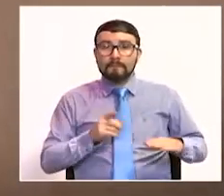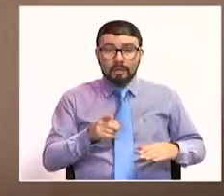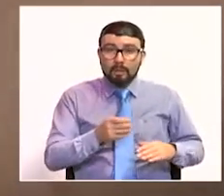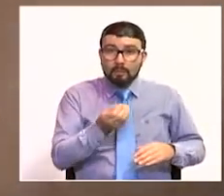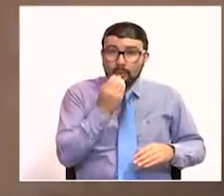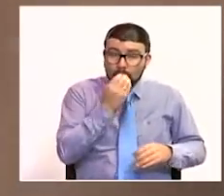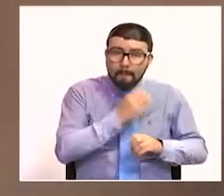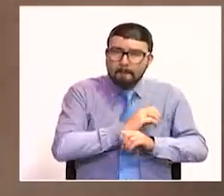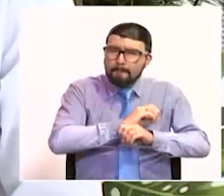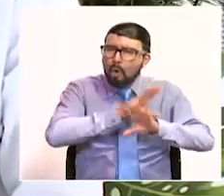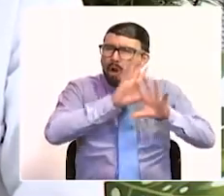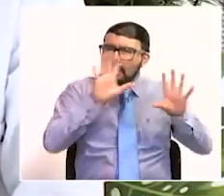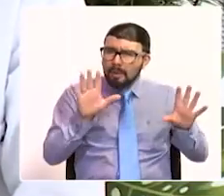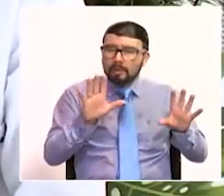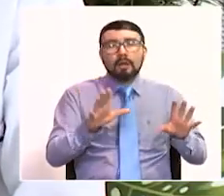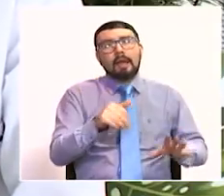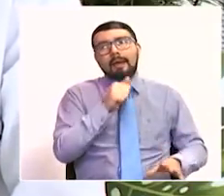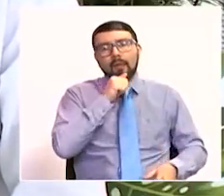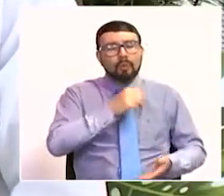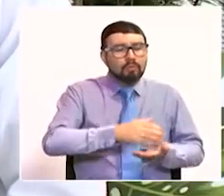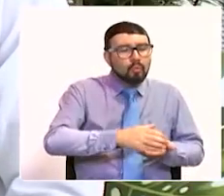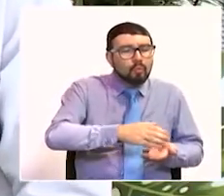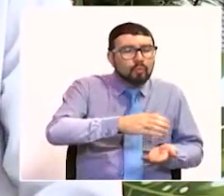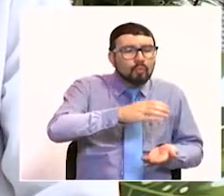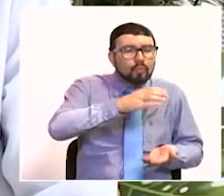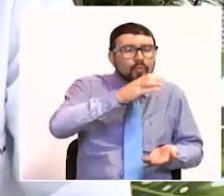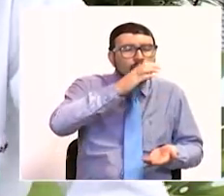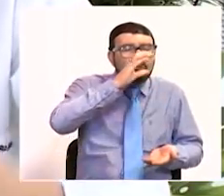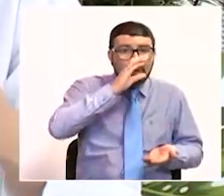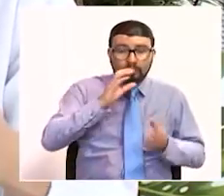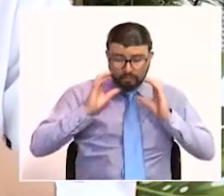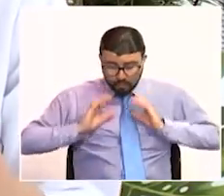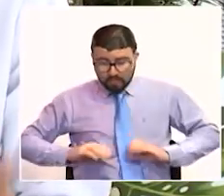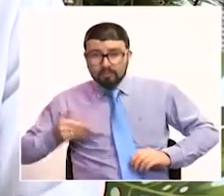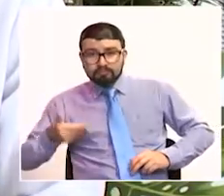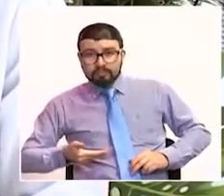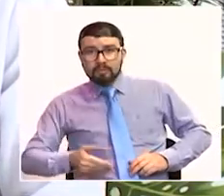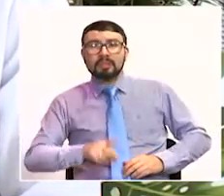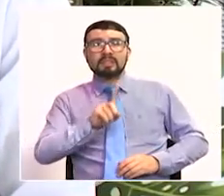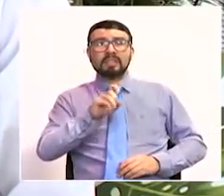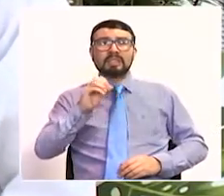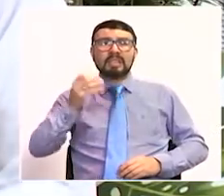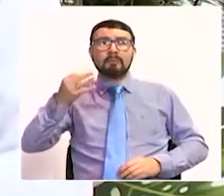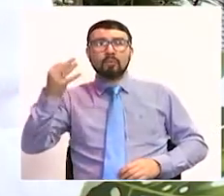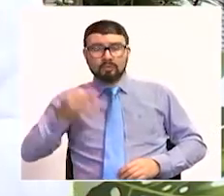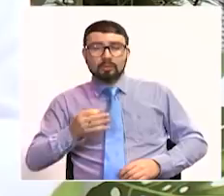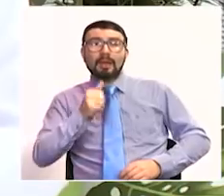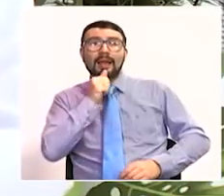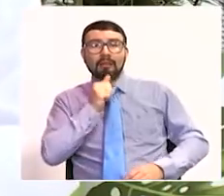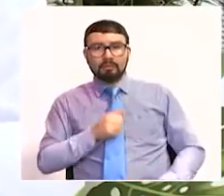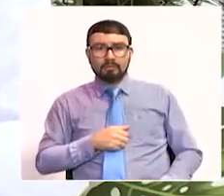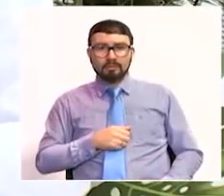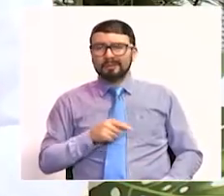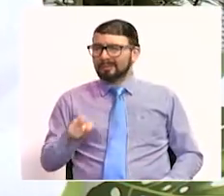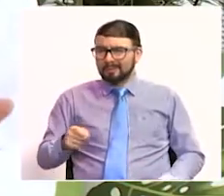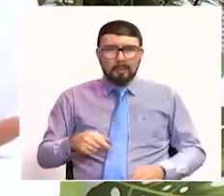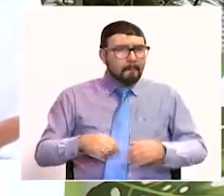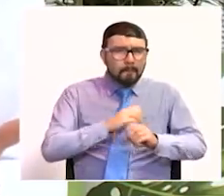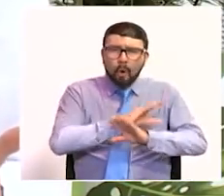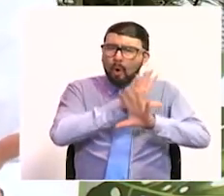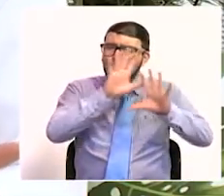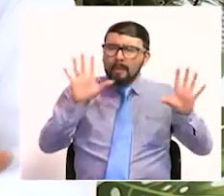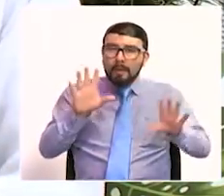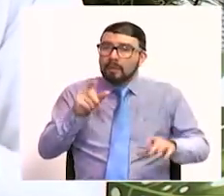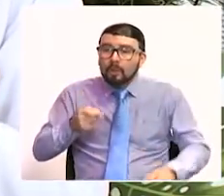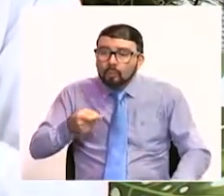porque somos 60% agua, no empezarlo de una vez con un café, que puede que se lo pueden